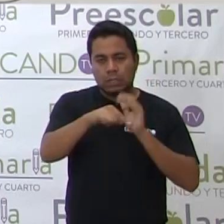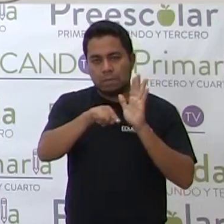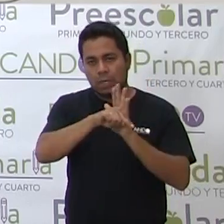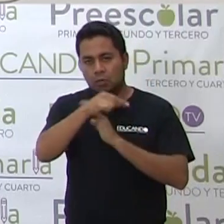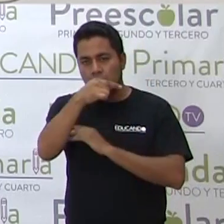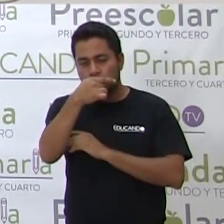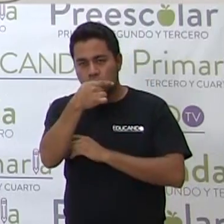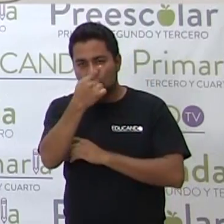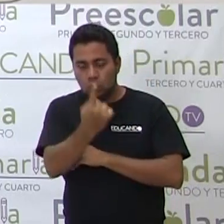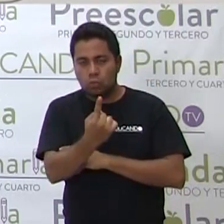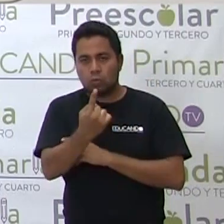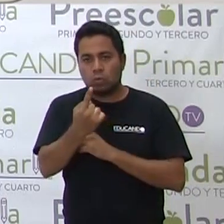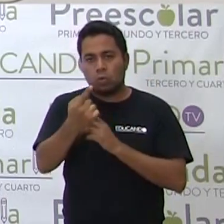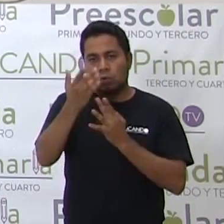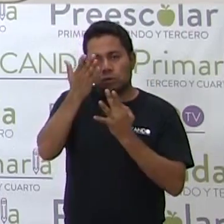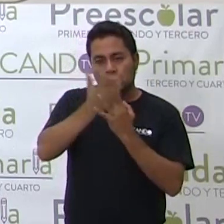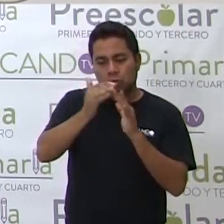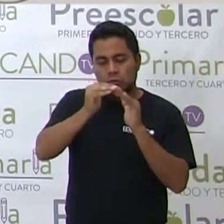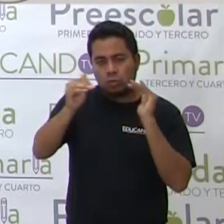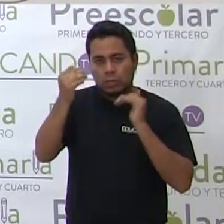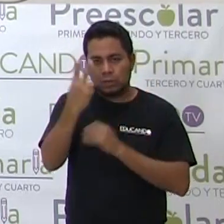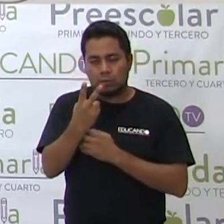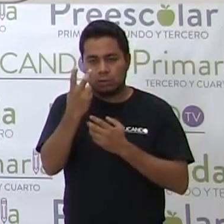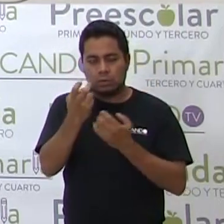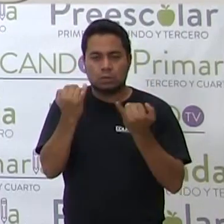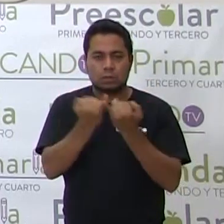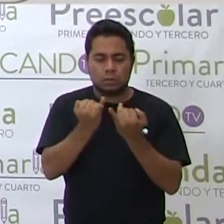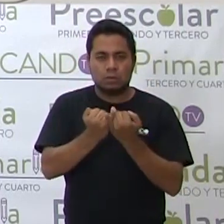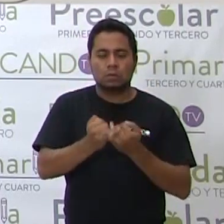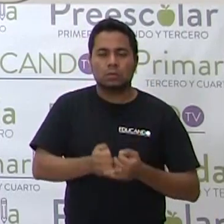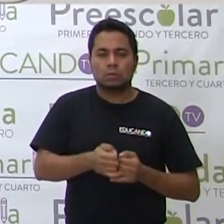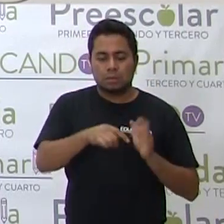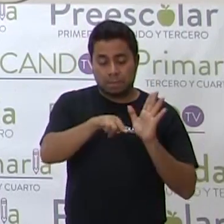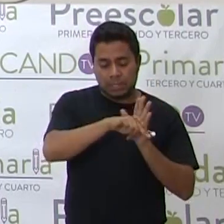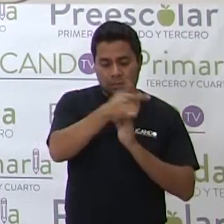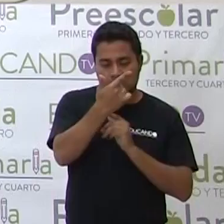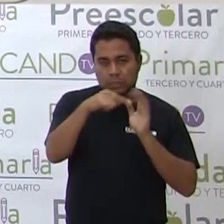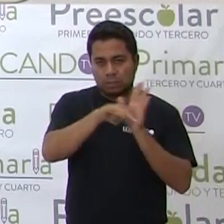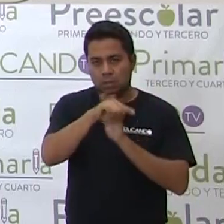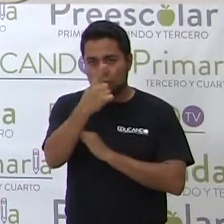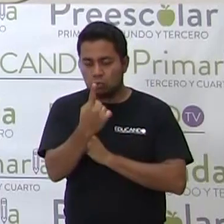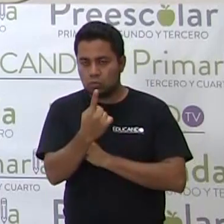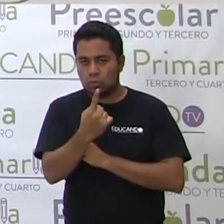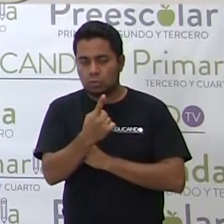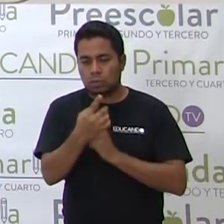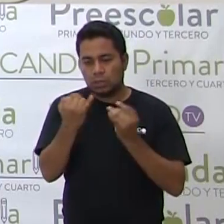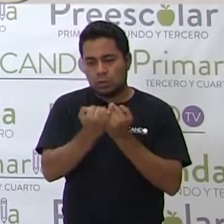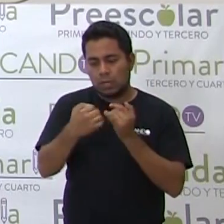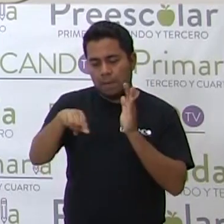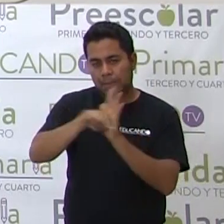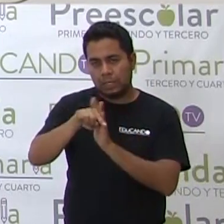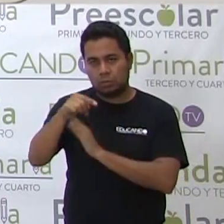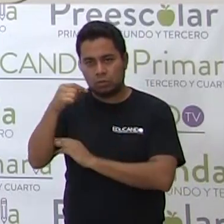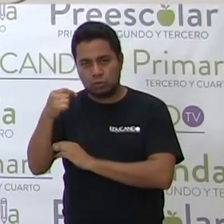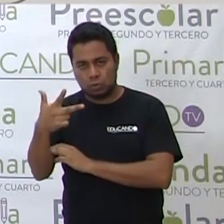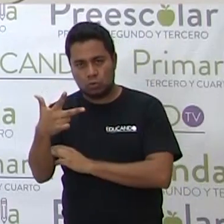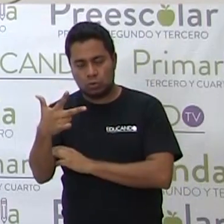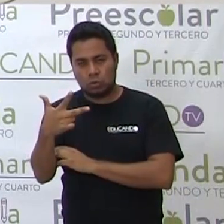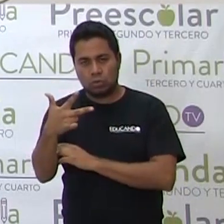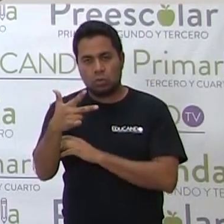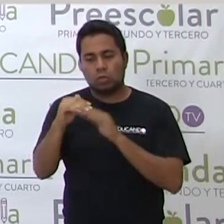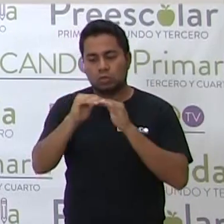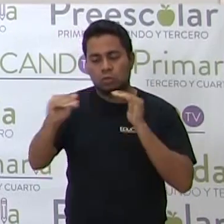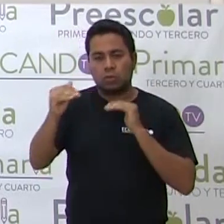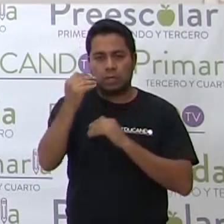1 sobre 2 esto es igual -7 - 1 -8 sobre